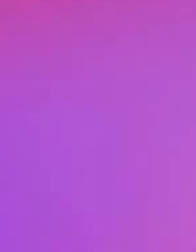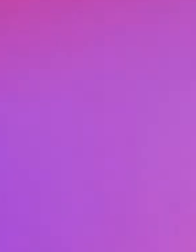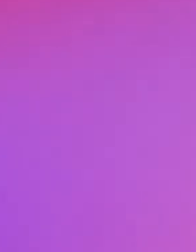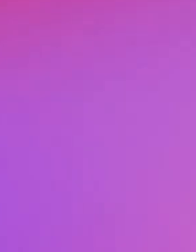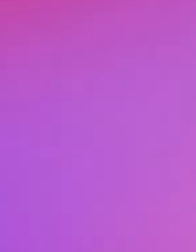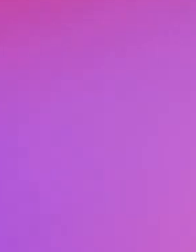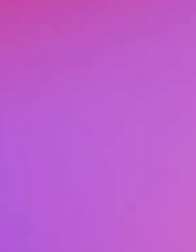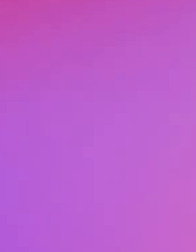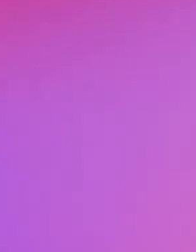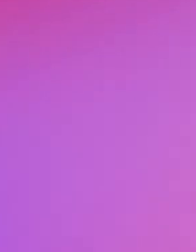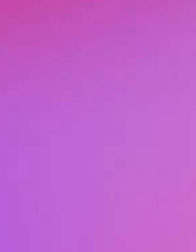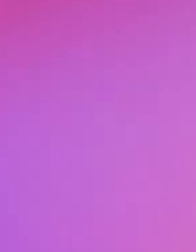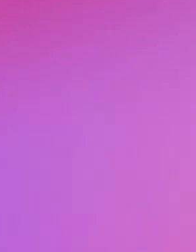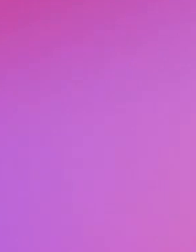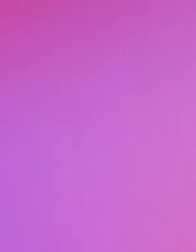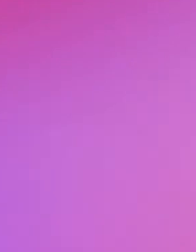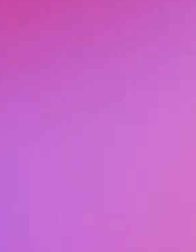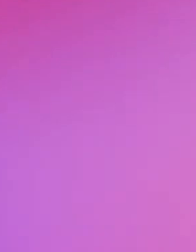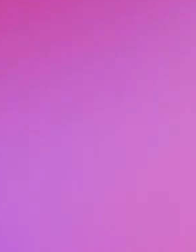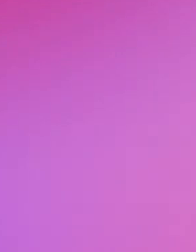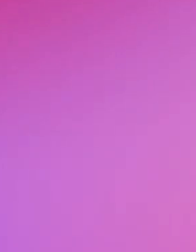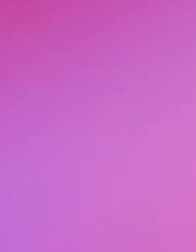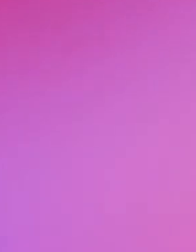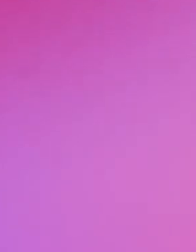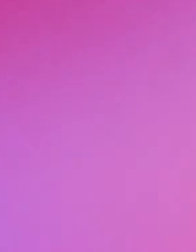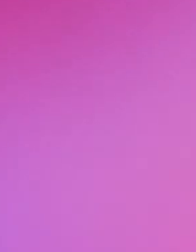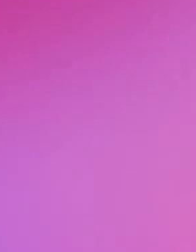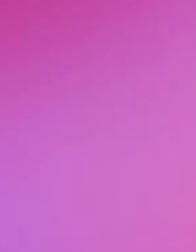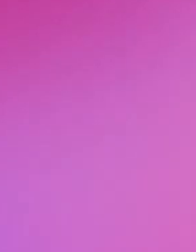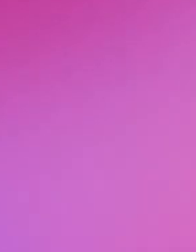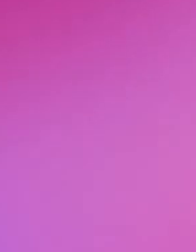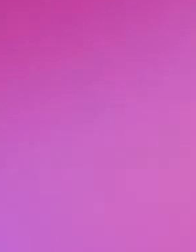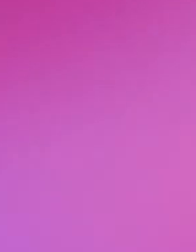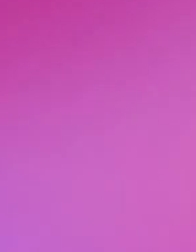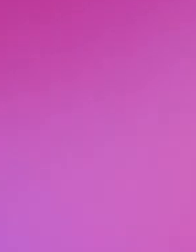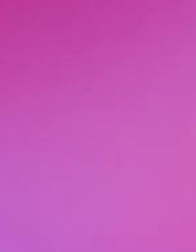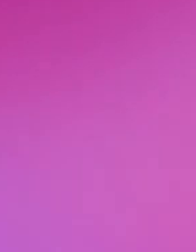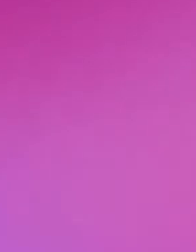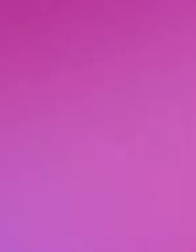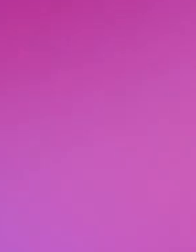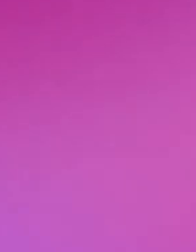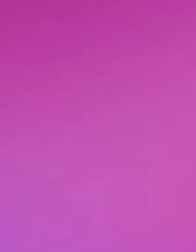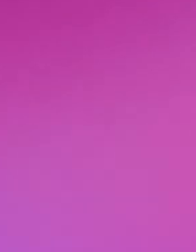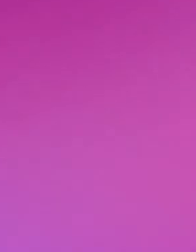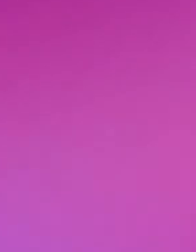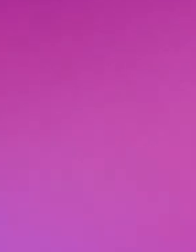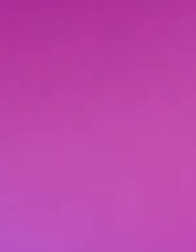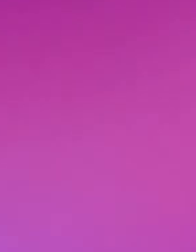nuevaescuelamexicana.cep.gov.mx y tripulantes.cep.gov.mx.